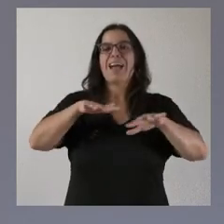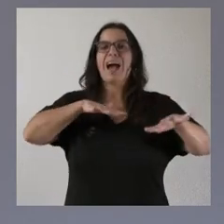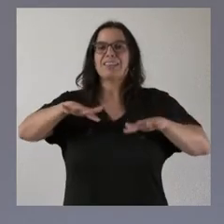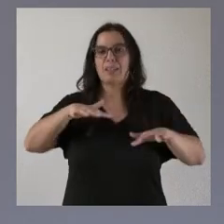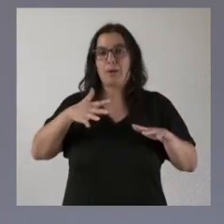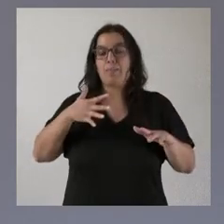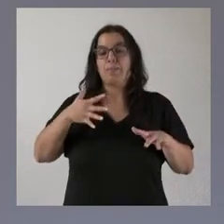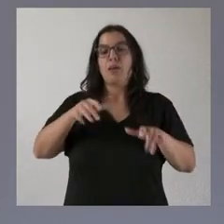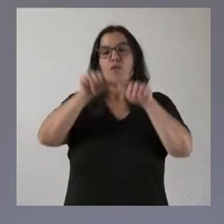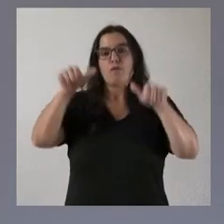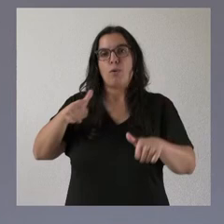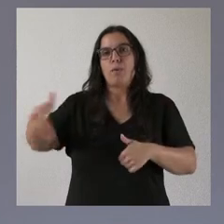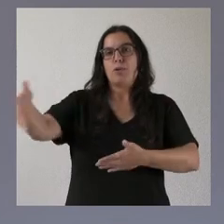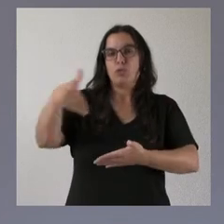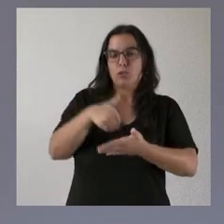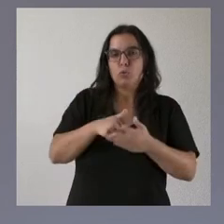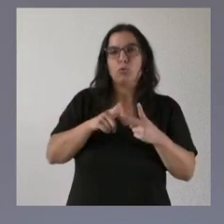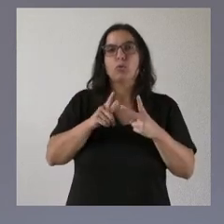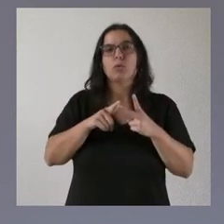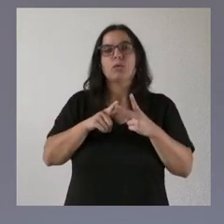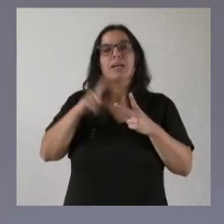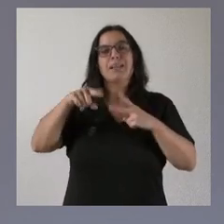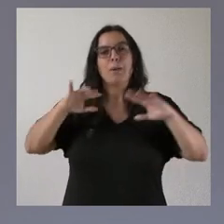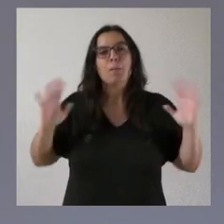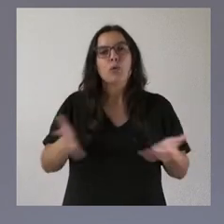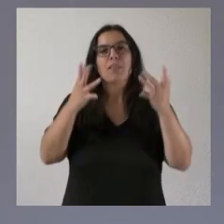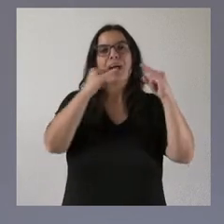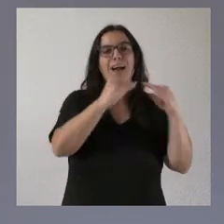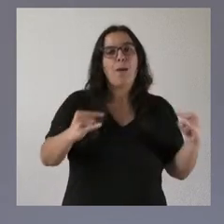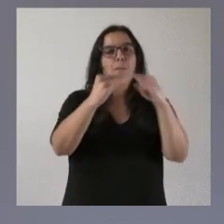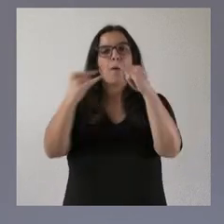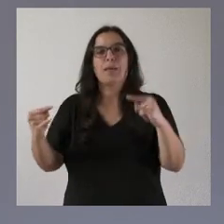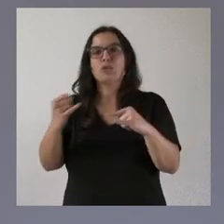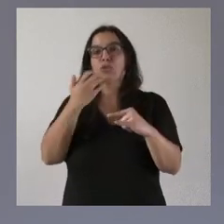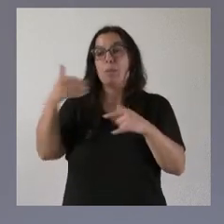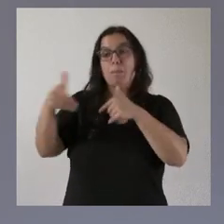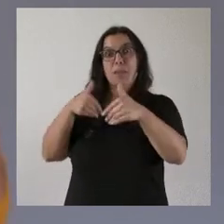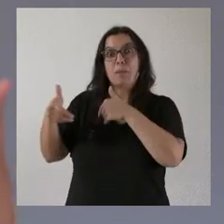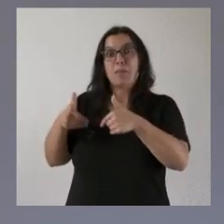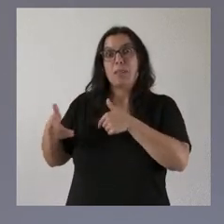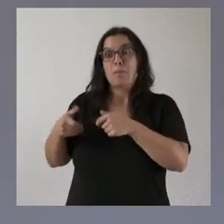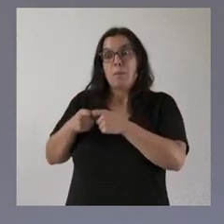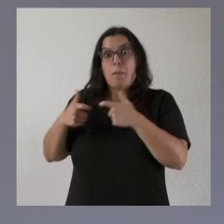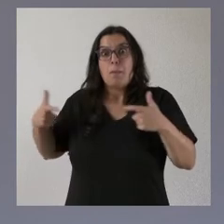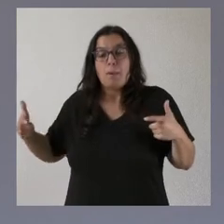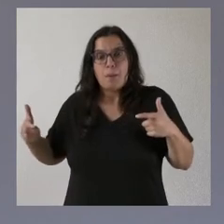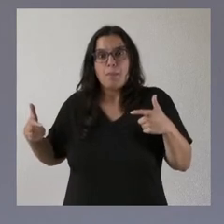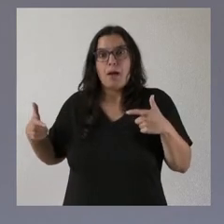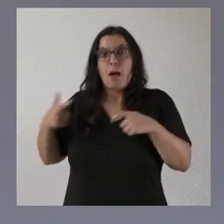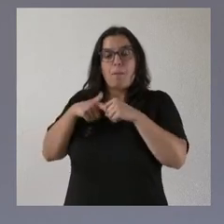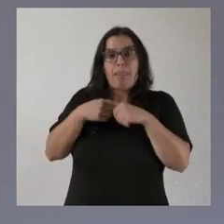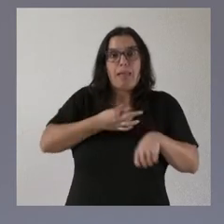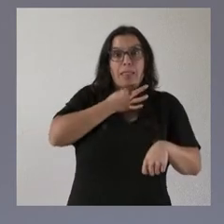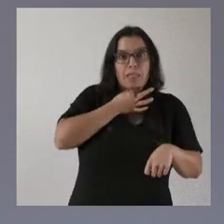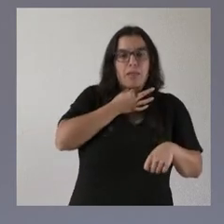solicitud de los mismos el potencial aquellos campamentos por ejemplo que tienen una mayor demanda de plazas o una mayor demanda de